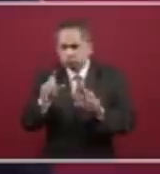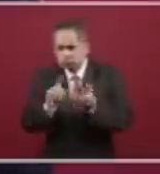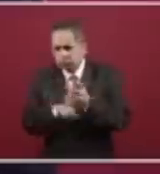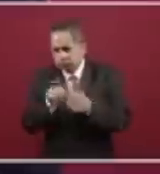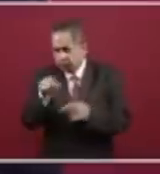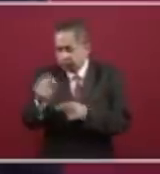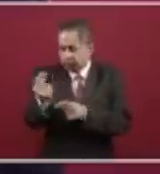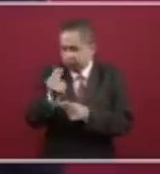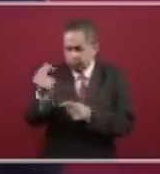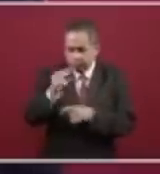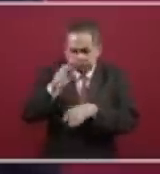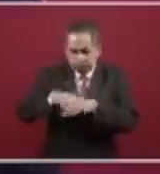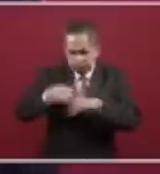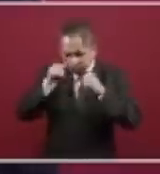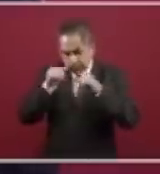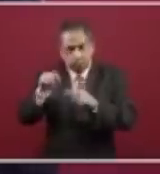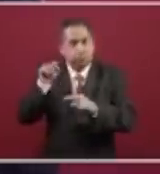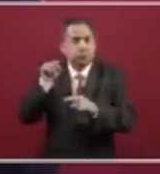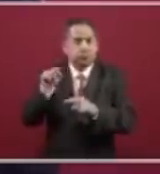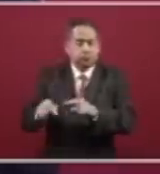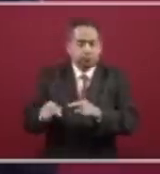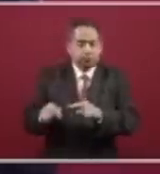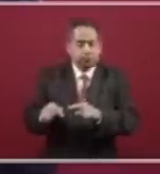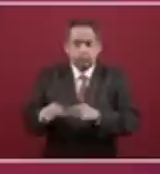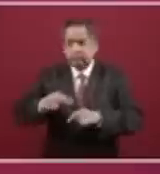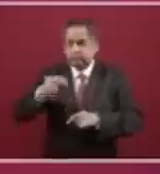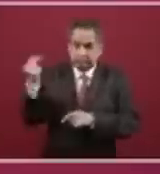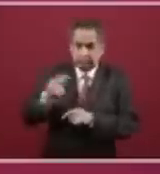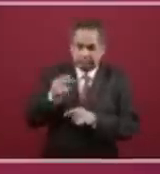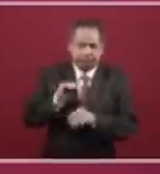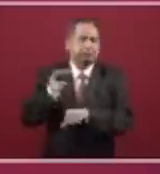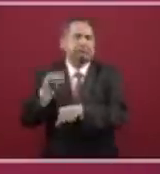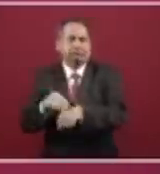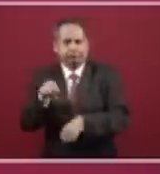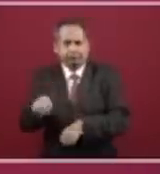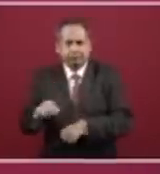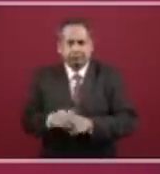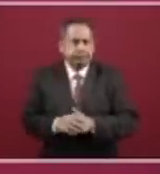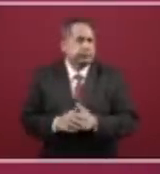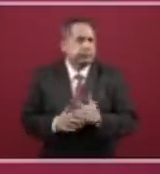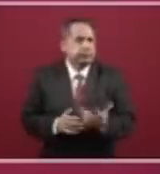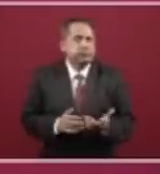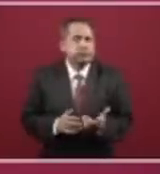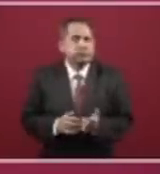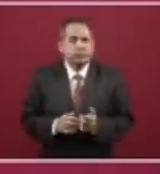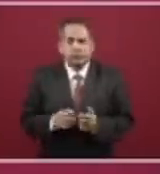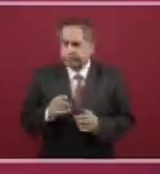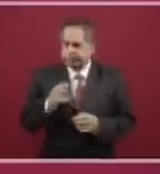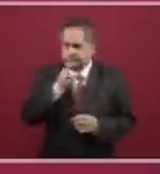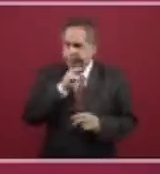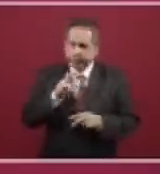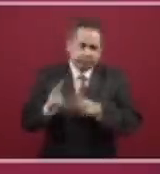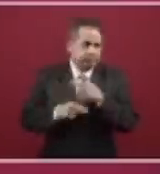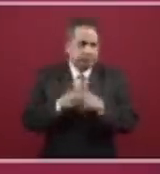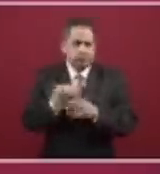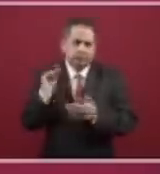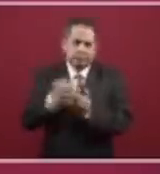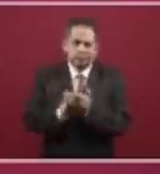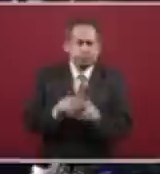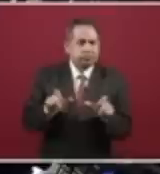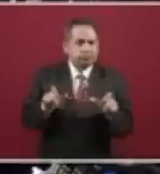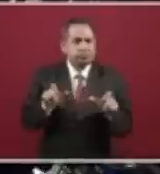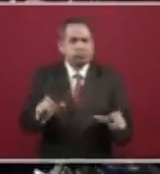necesitando con más urgencia el que de inmediato empiece a funcionar